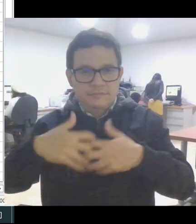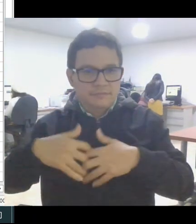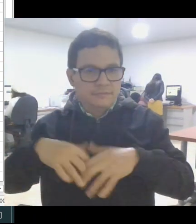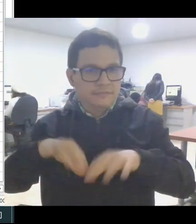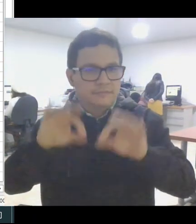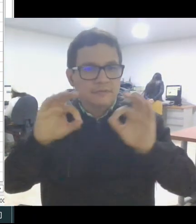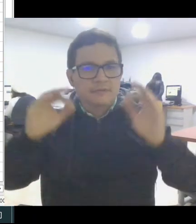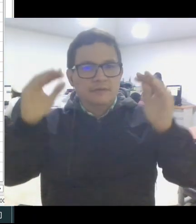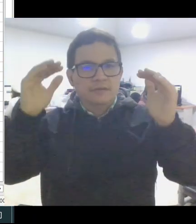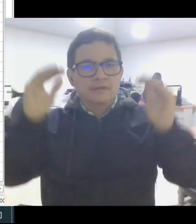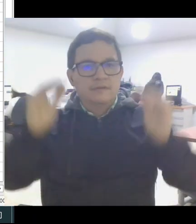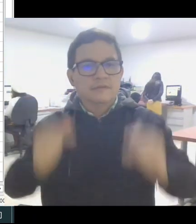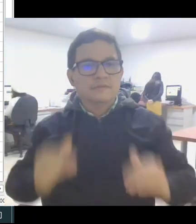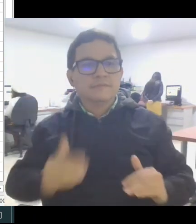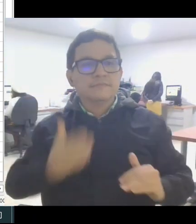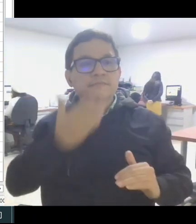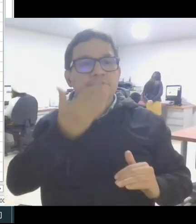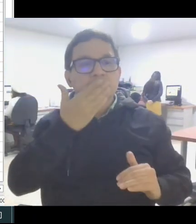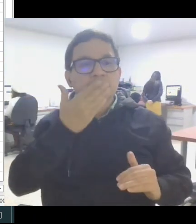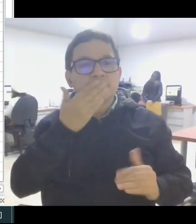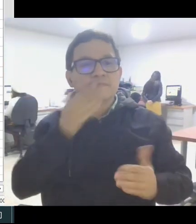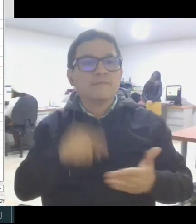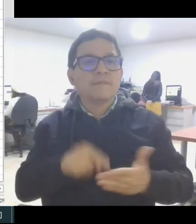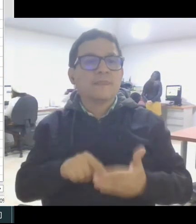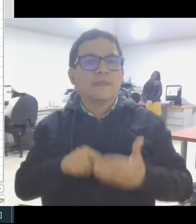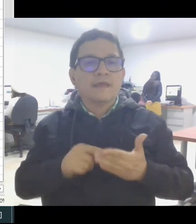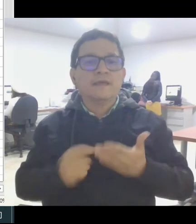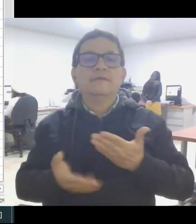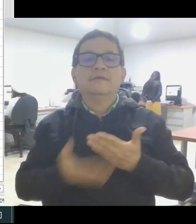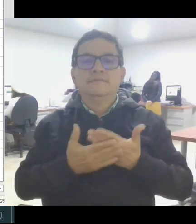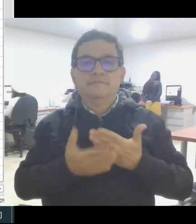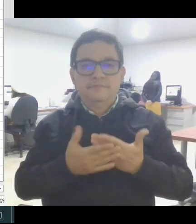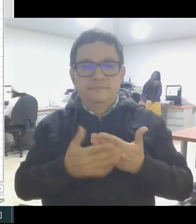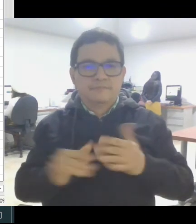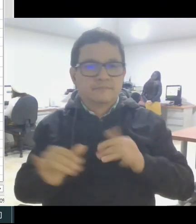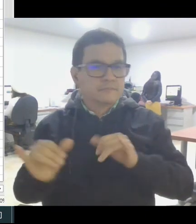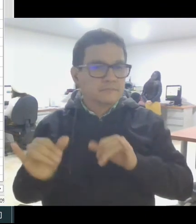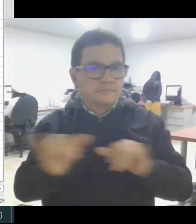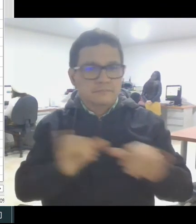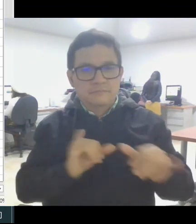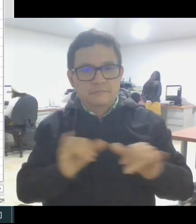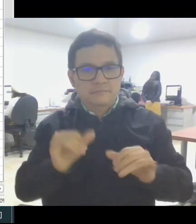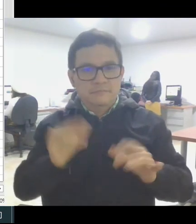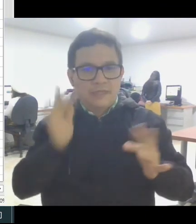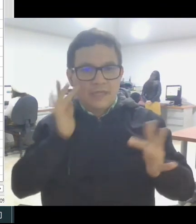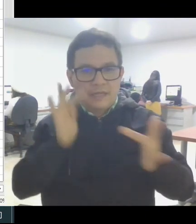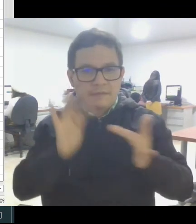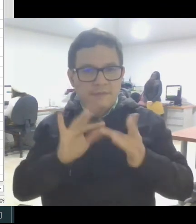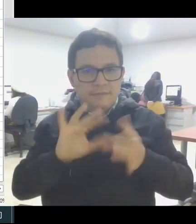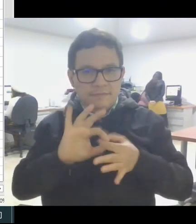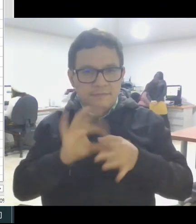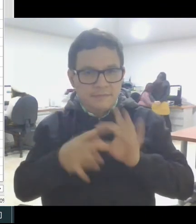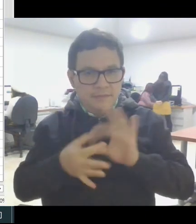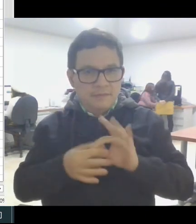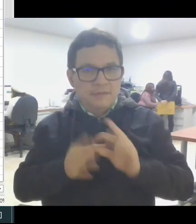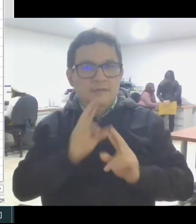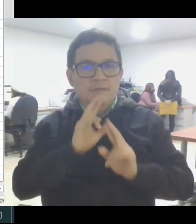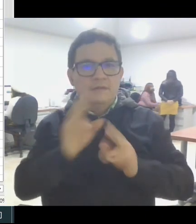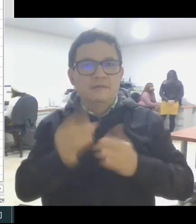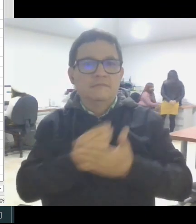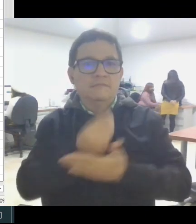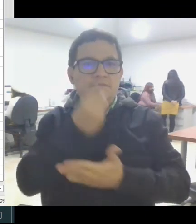es todo. Acá se puede observar que tienen coherencia